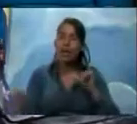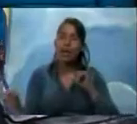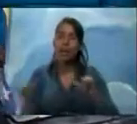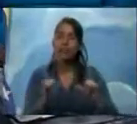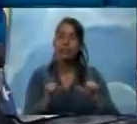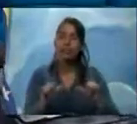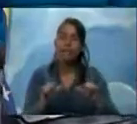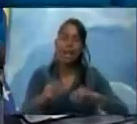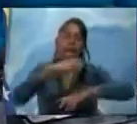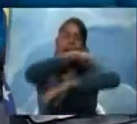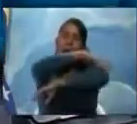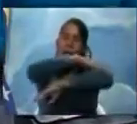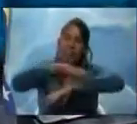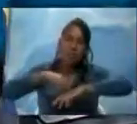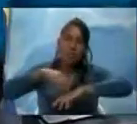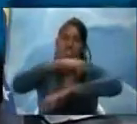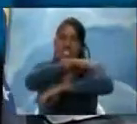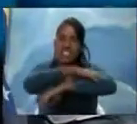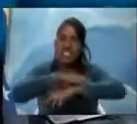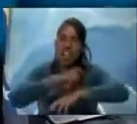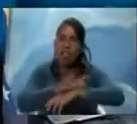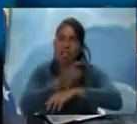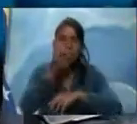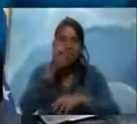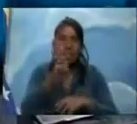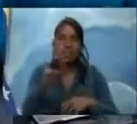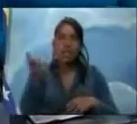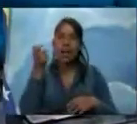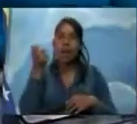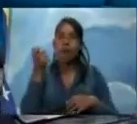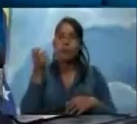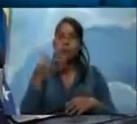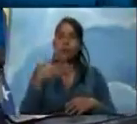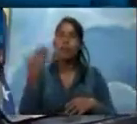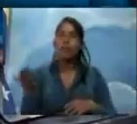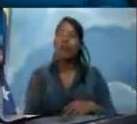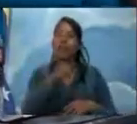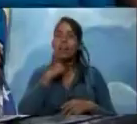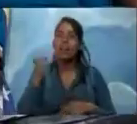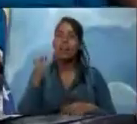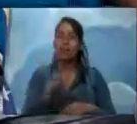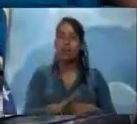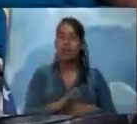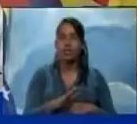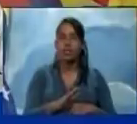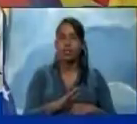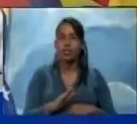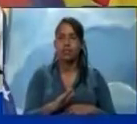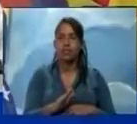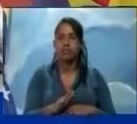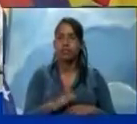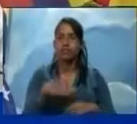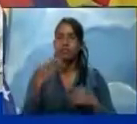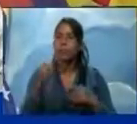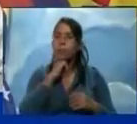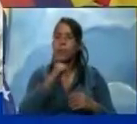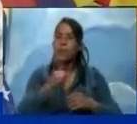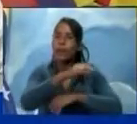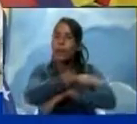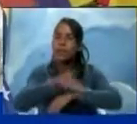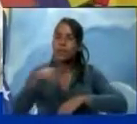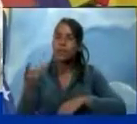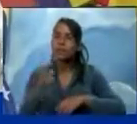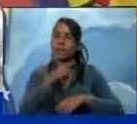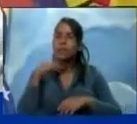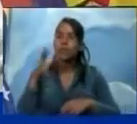Es semejante. A las bestias. A las bestias. Que perecen. Que perecen. ¿Qué es una bestia que